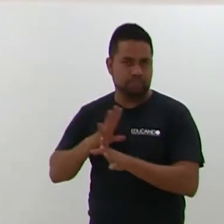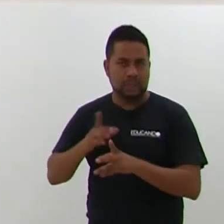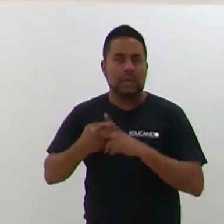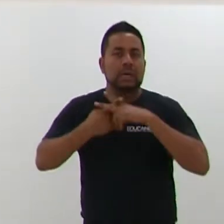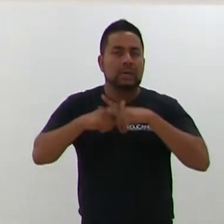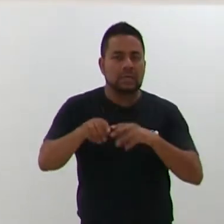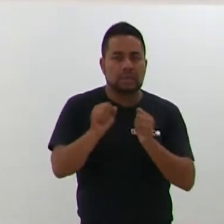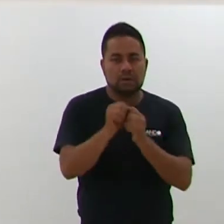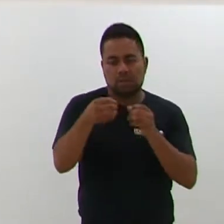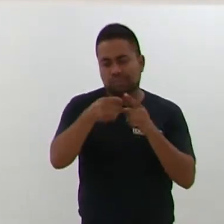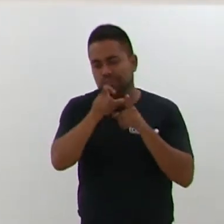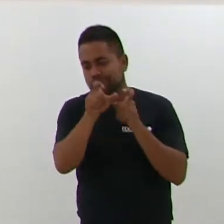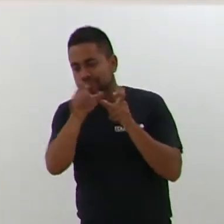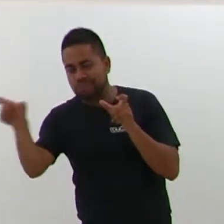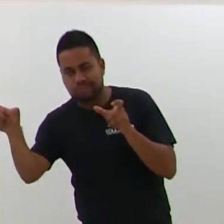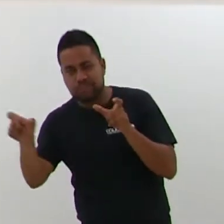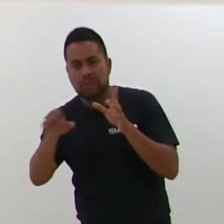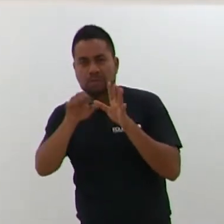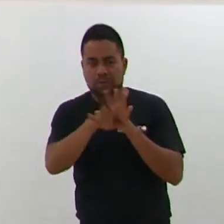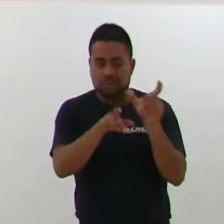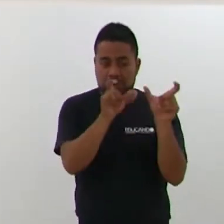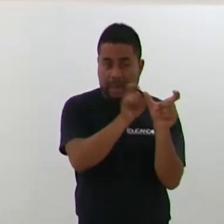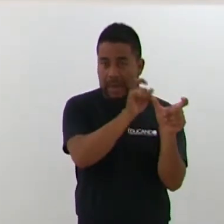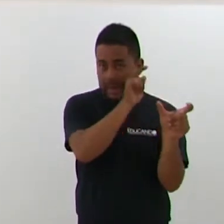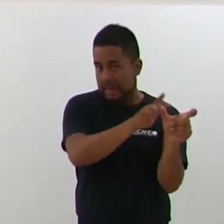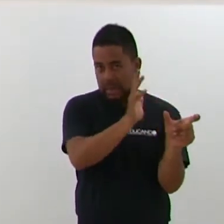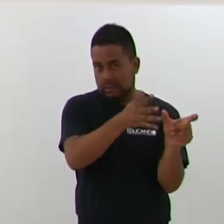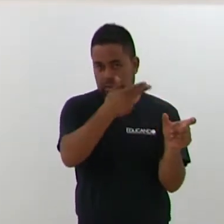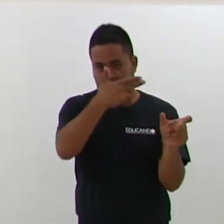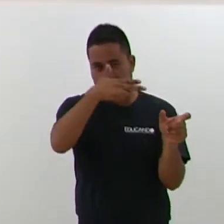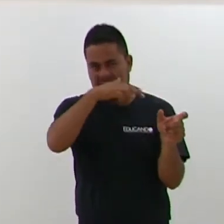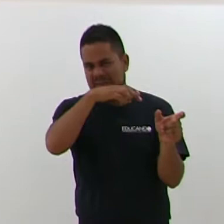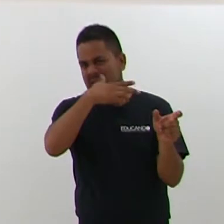de otras, podríamos llamarles